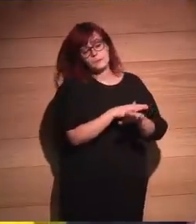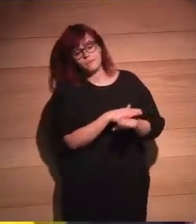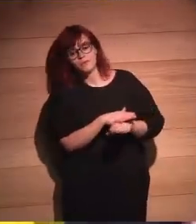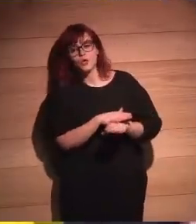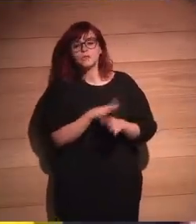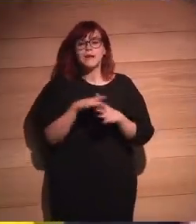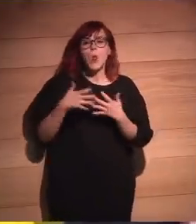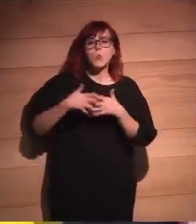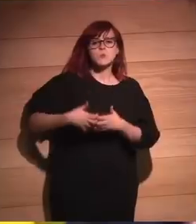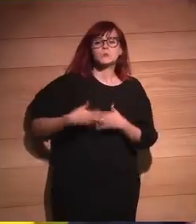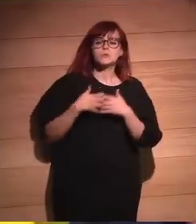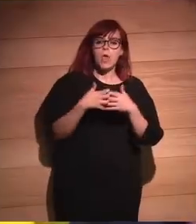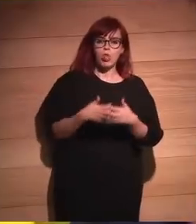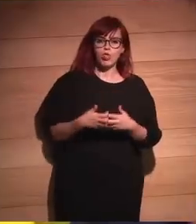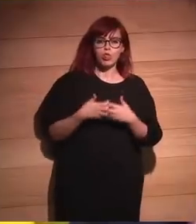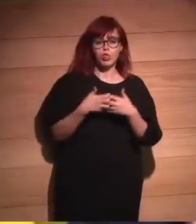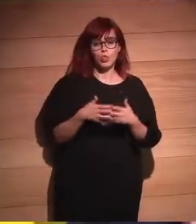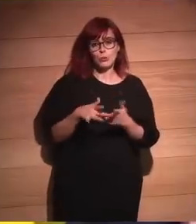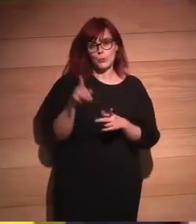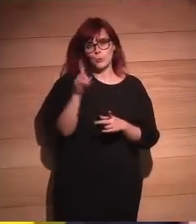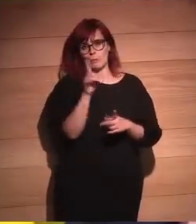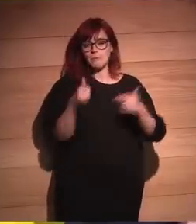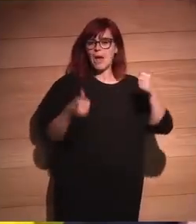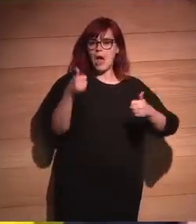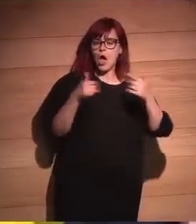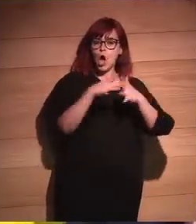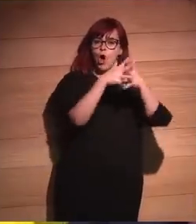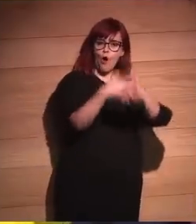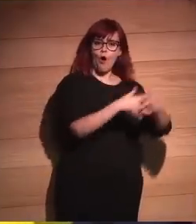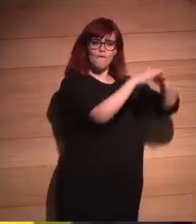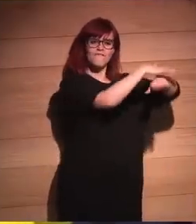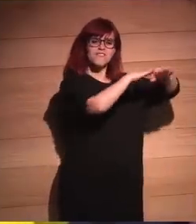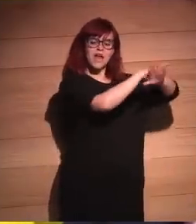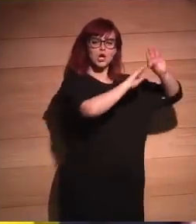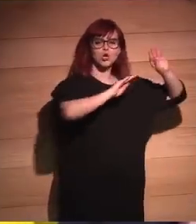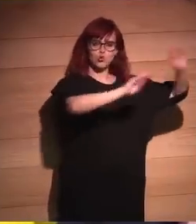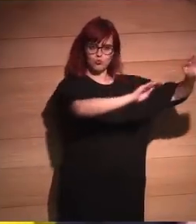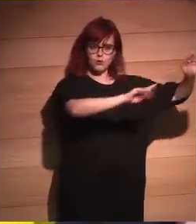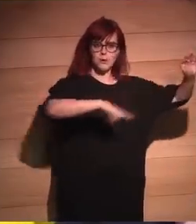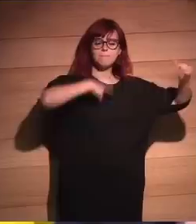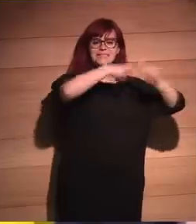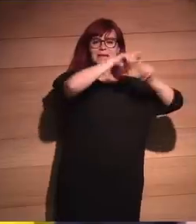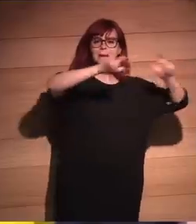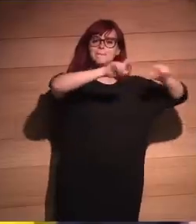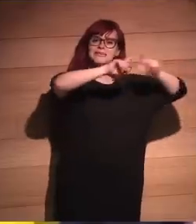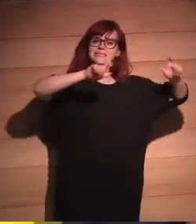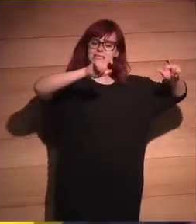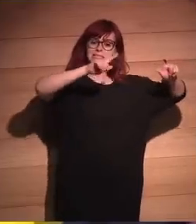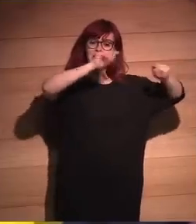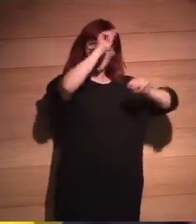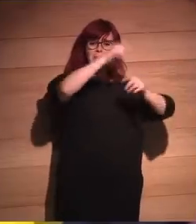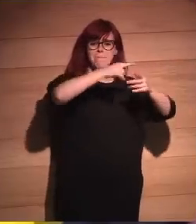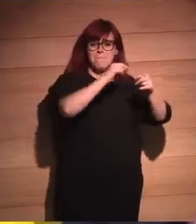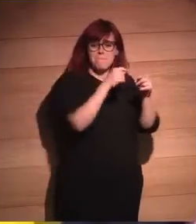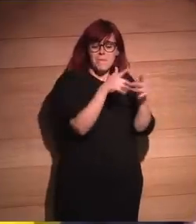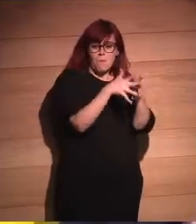no luchando, sino compitiendo no solo contra un gobierno americano, sino contra unas empresas de un tamaño